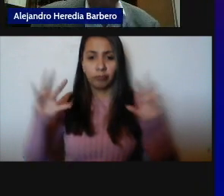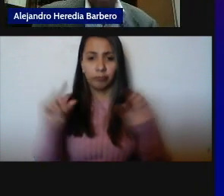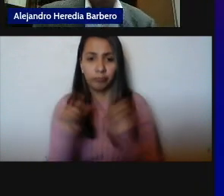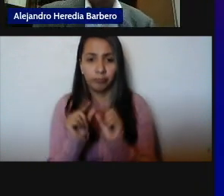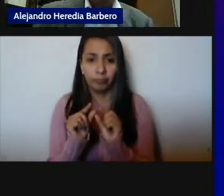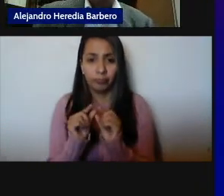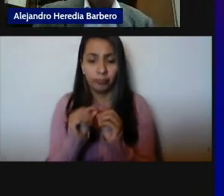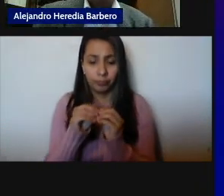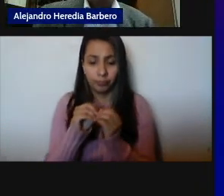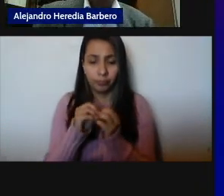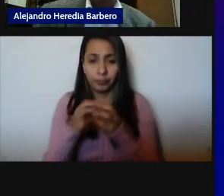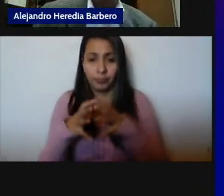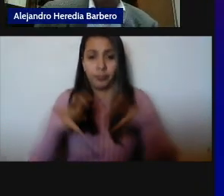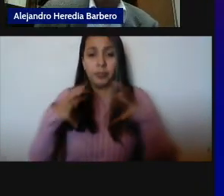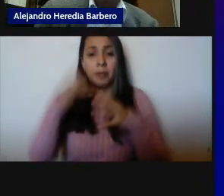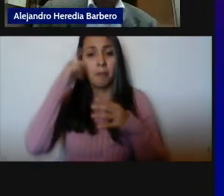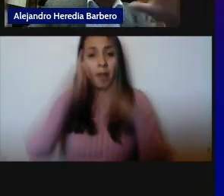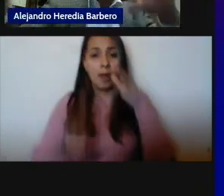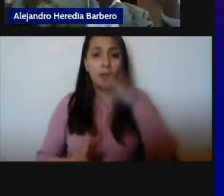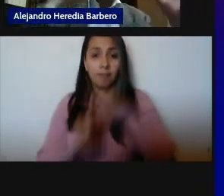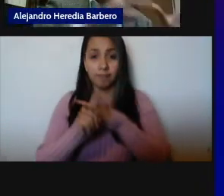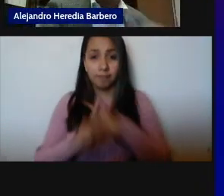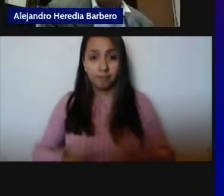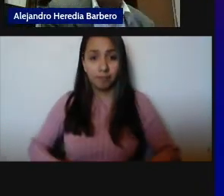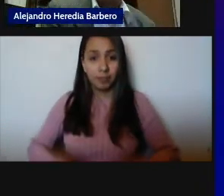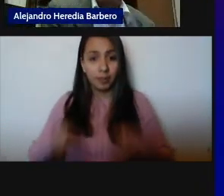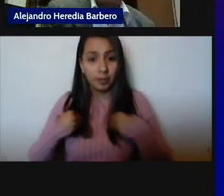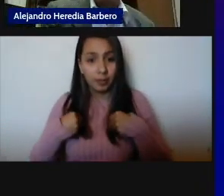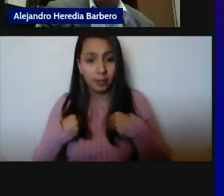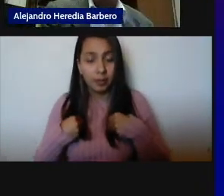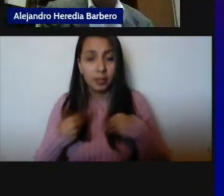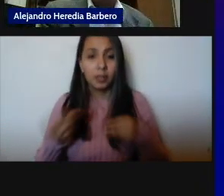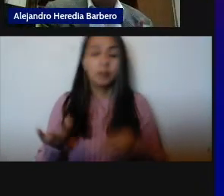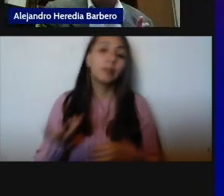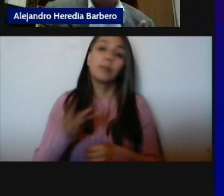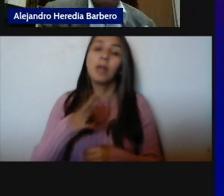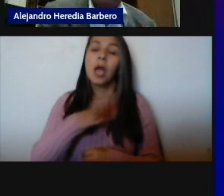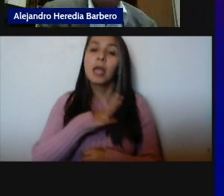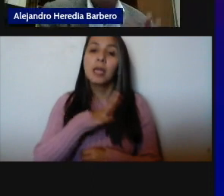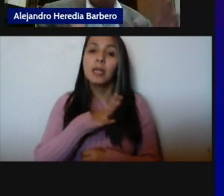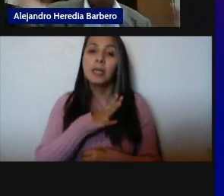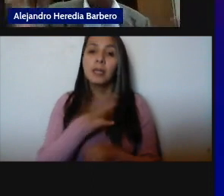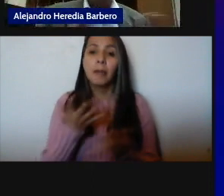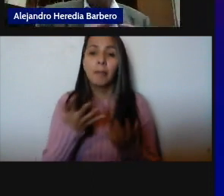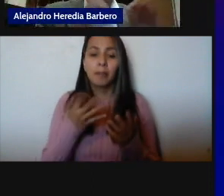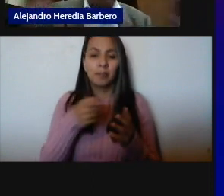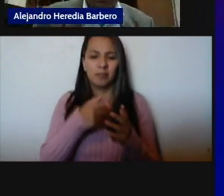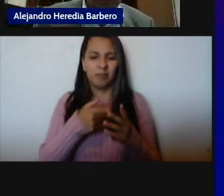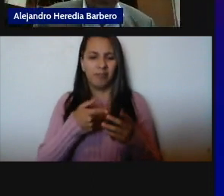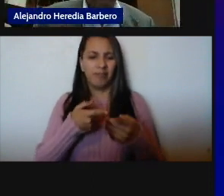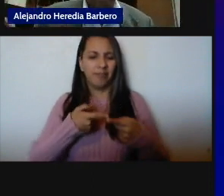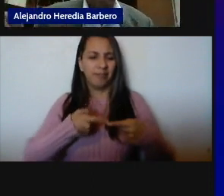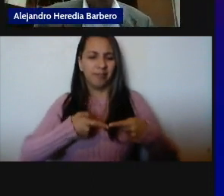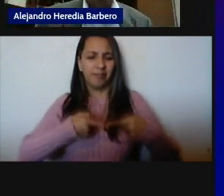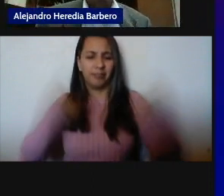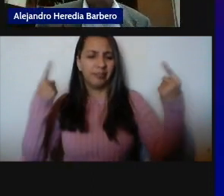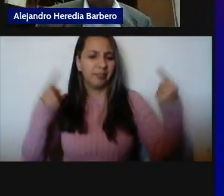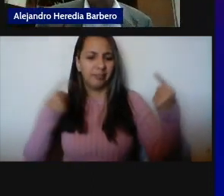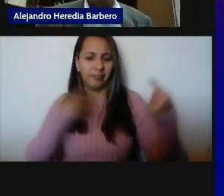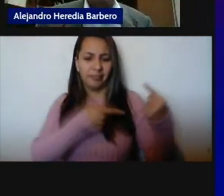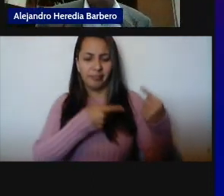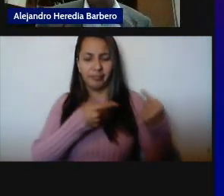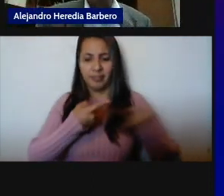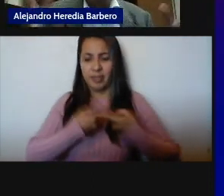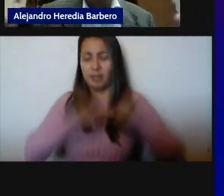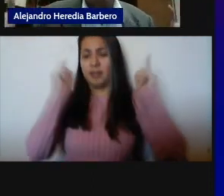importantes para la vida, desde compuestos orgánicos que no tienen absolutamente o casi nada que ver